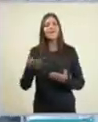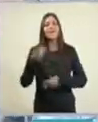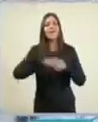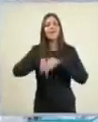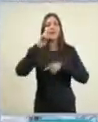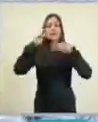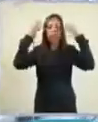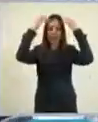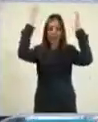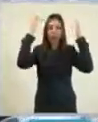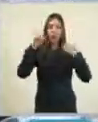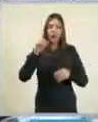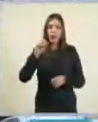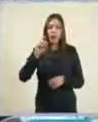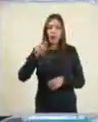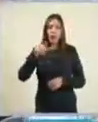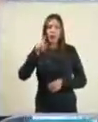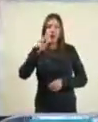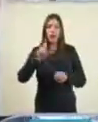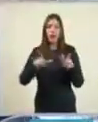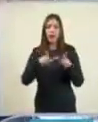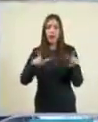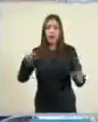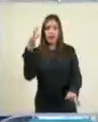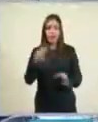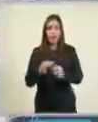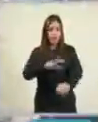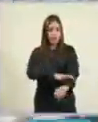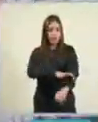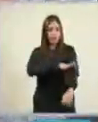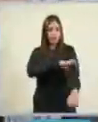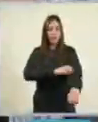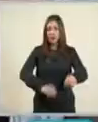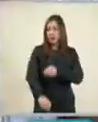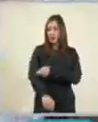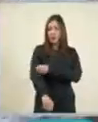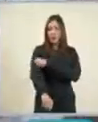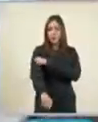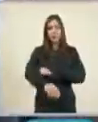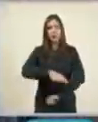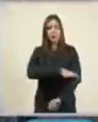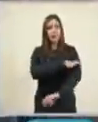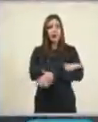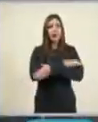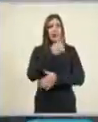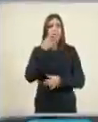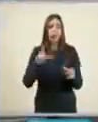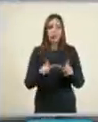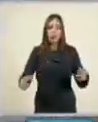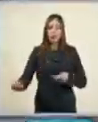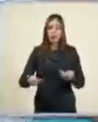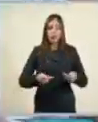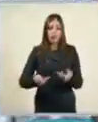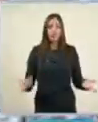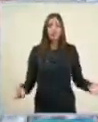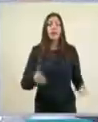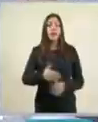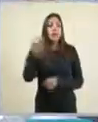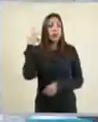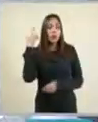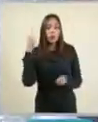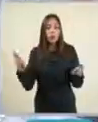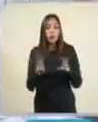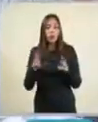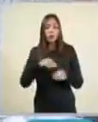querida chef Lorena, que hasta las manguitas se subió ya para manos. Ya se anda remangando. Es que con esa música, ¿cómo? No entran en calor. ¿De No